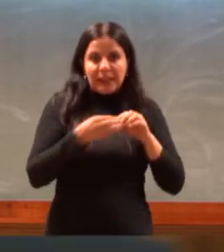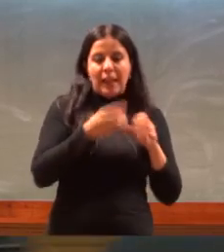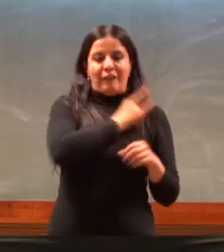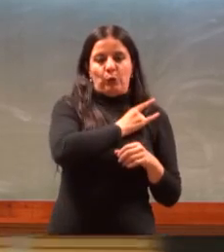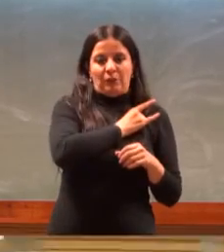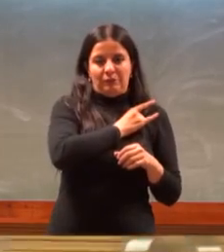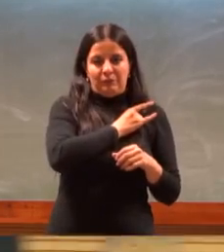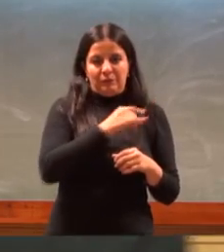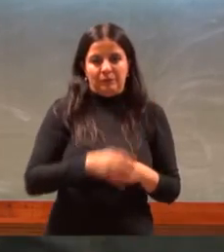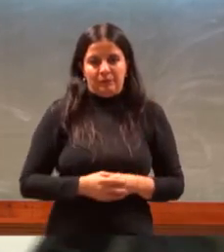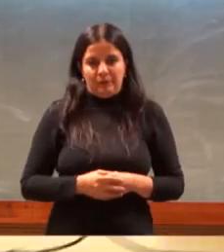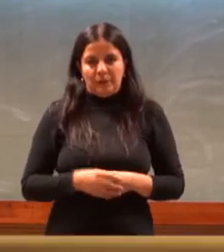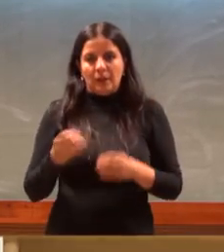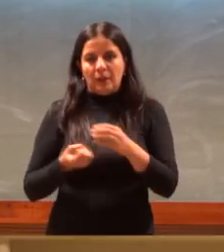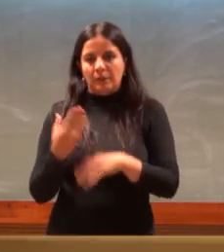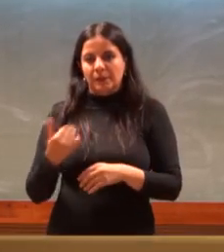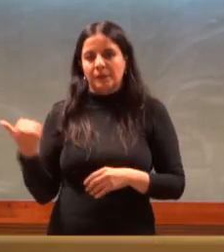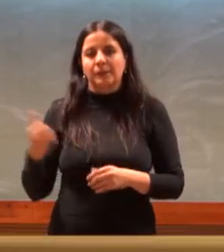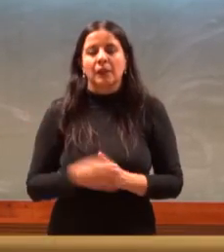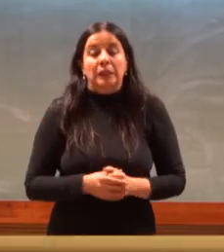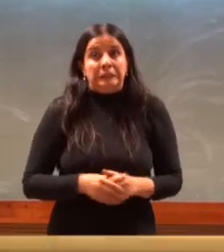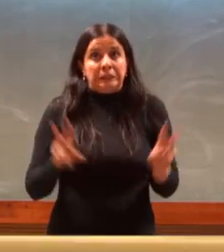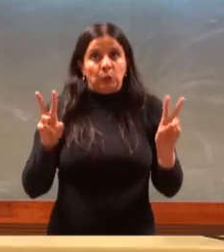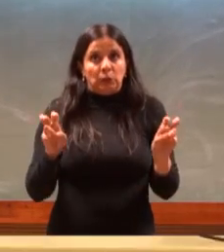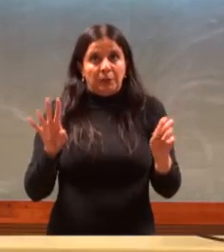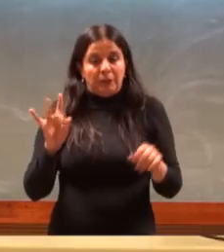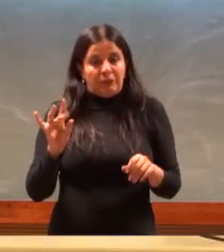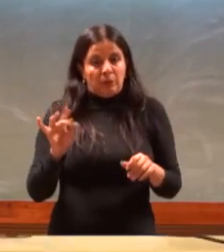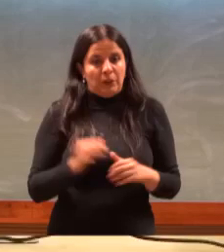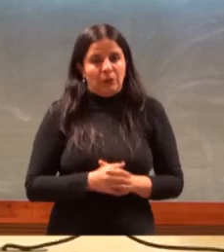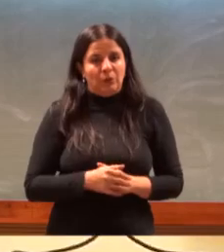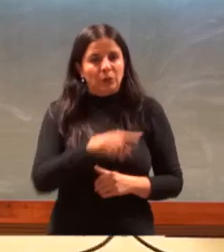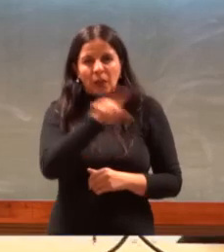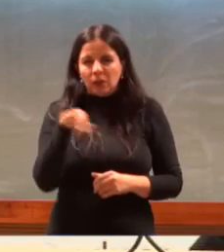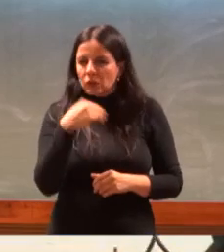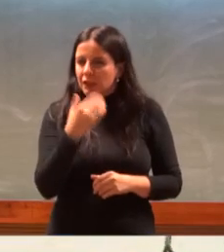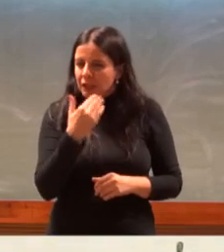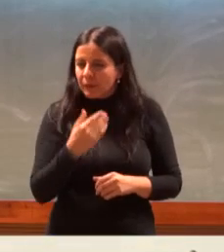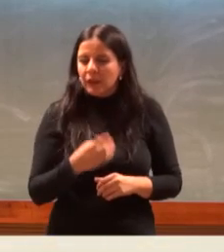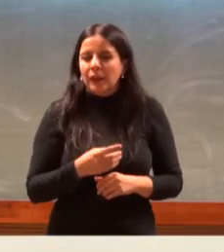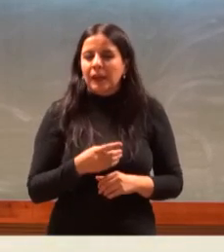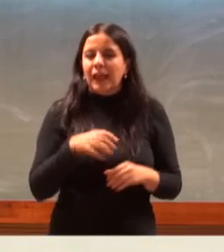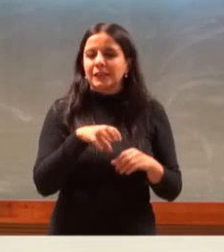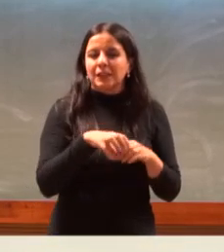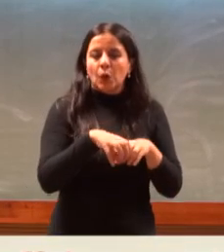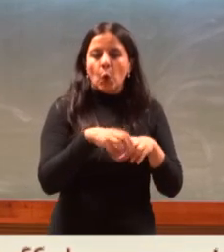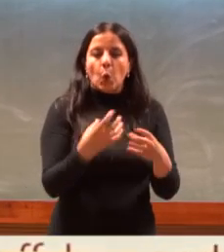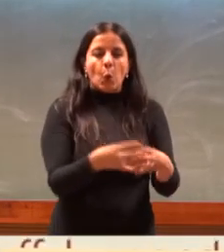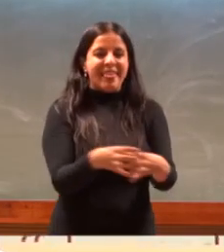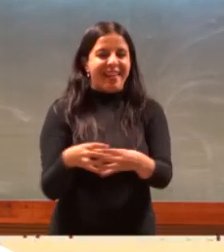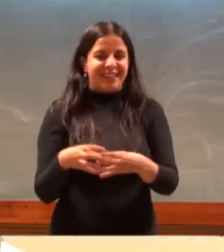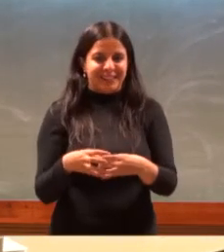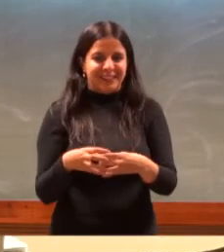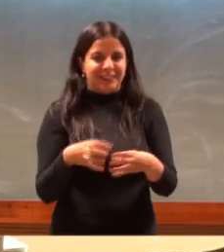lens Bueno es un tema complejo ese porque ustedes no sé si saben que las unidades ejecutoras en realidad no dependen de las facultades